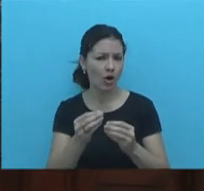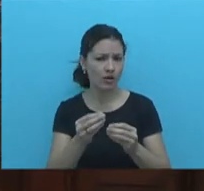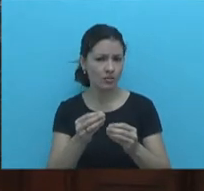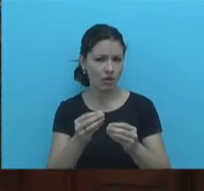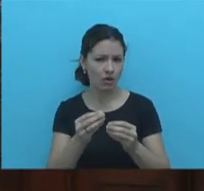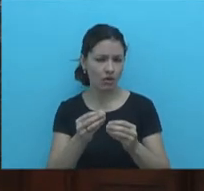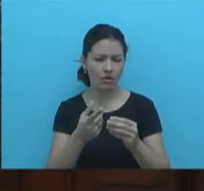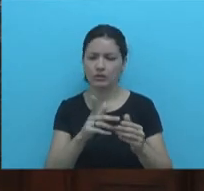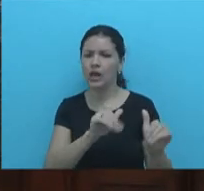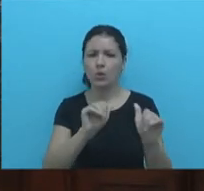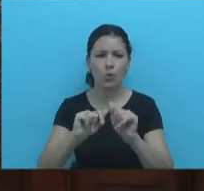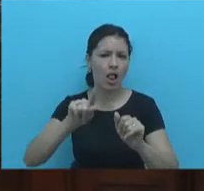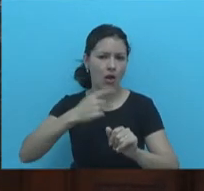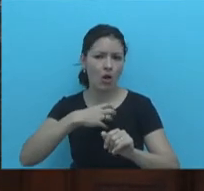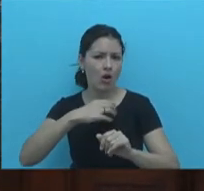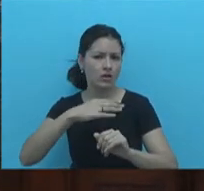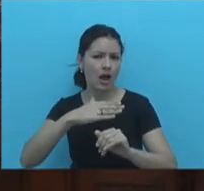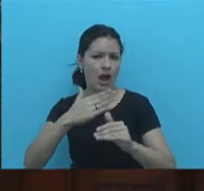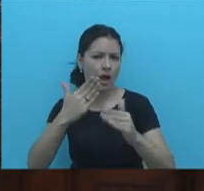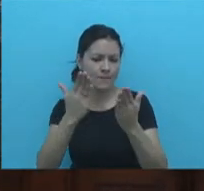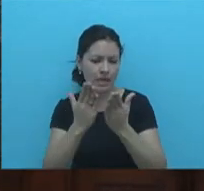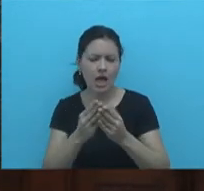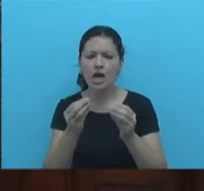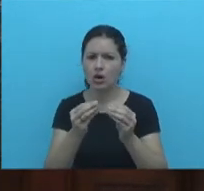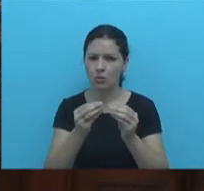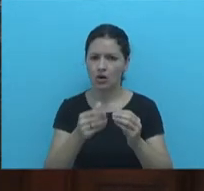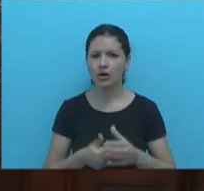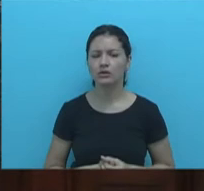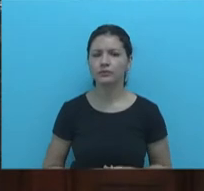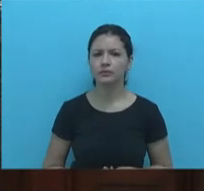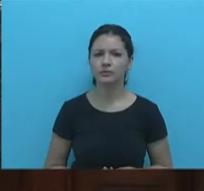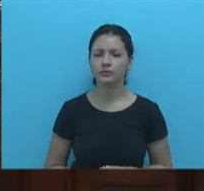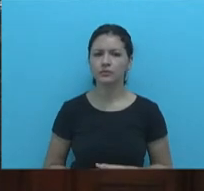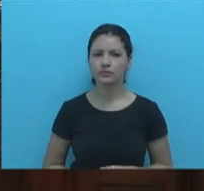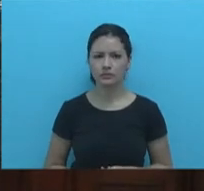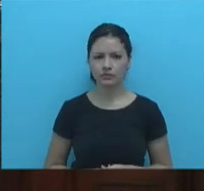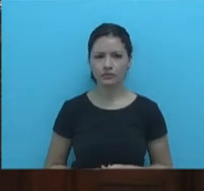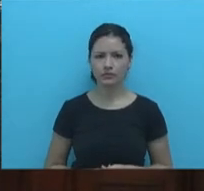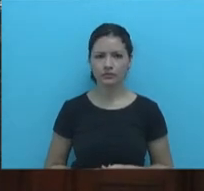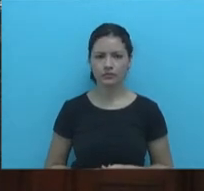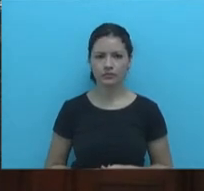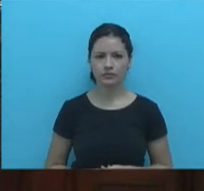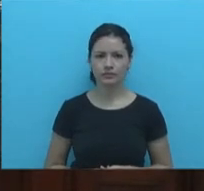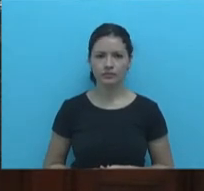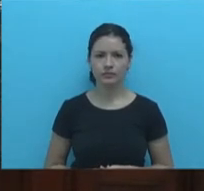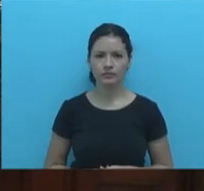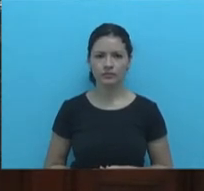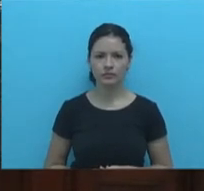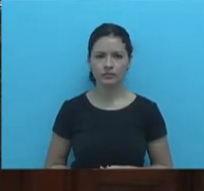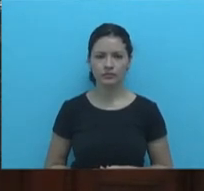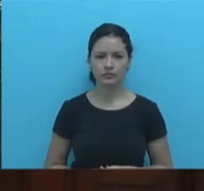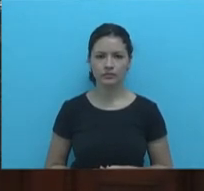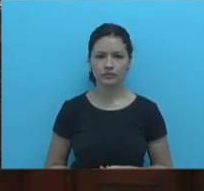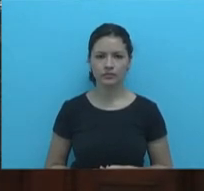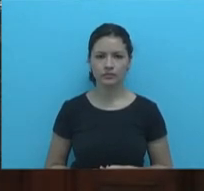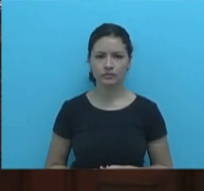rinde cualquier otra materia. ¿Cuál es un poco la idea? Sí. Queremos aclarar que siendo curricular